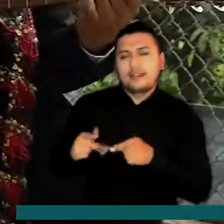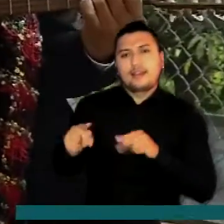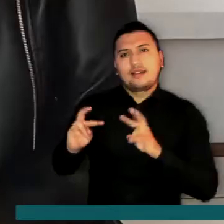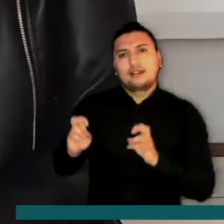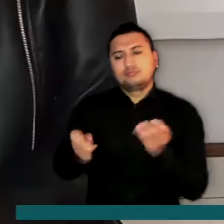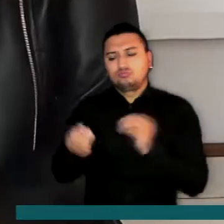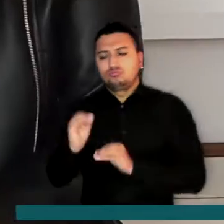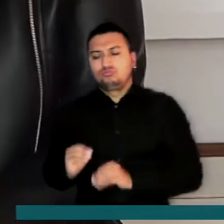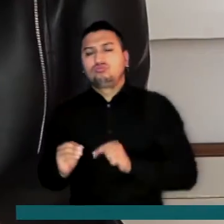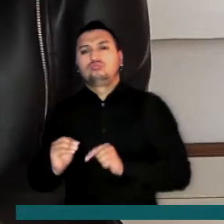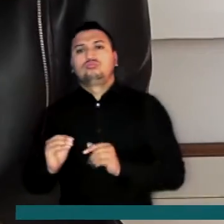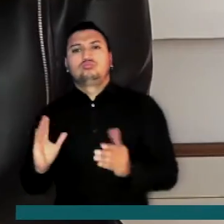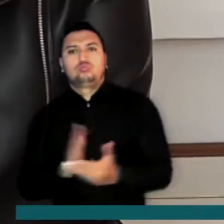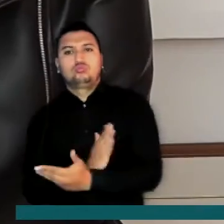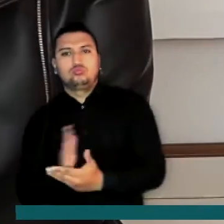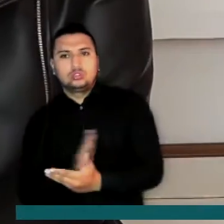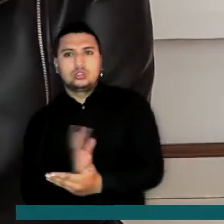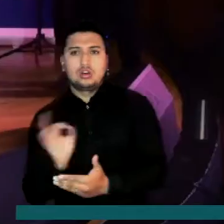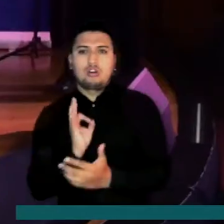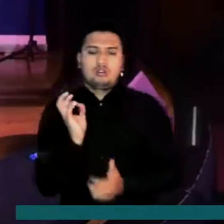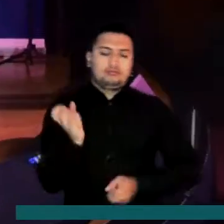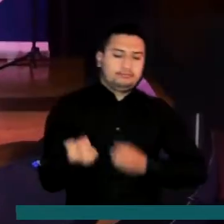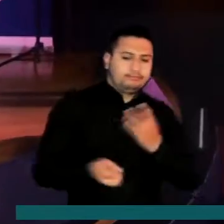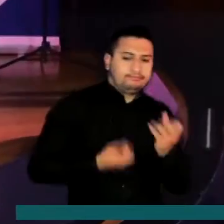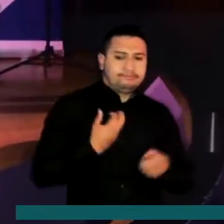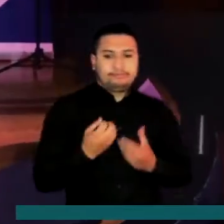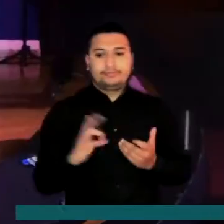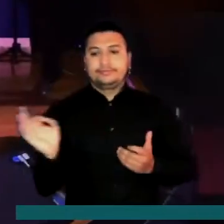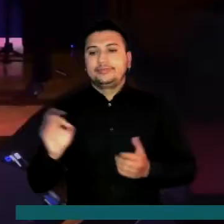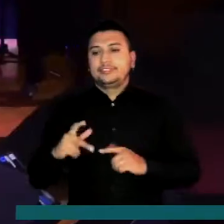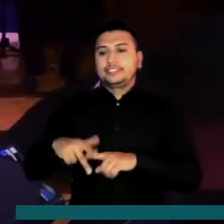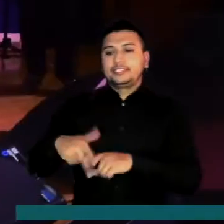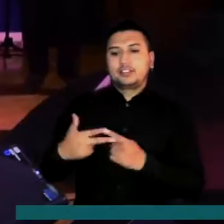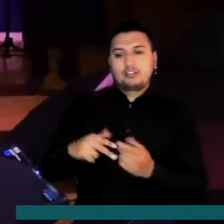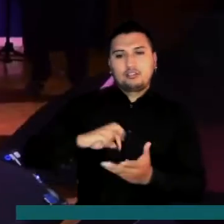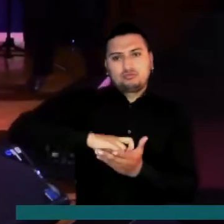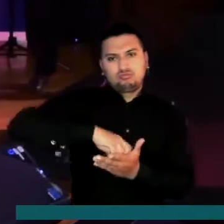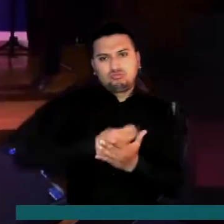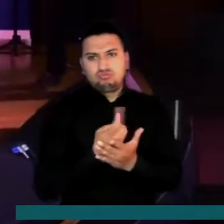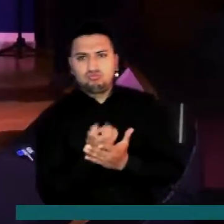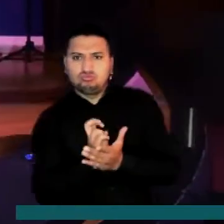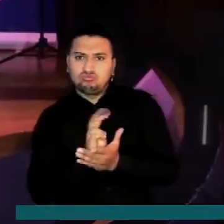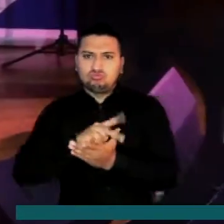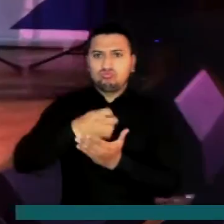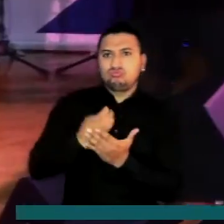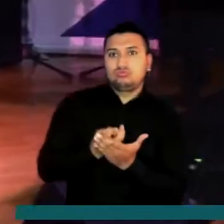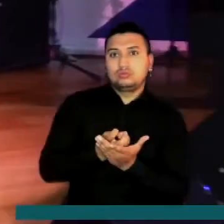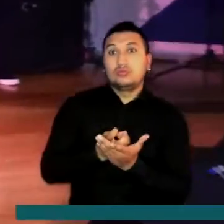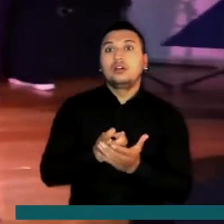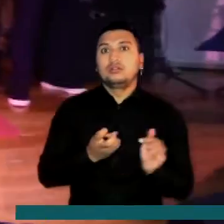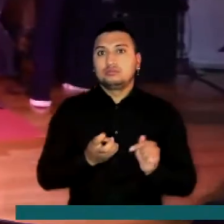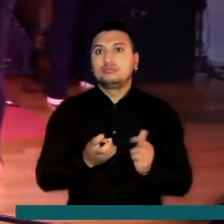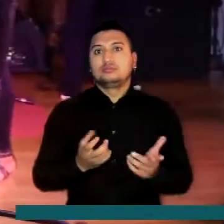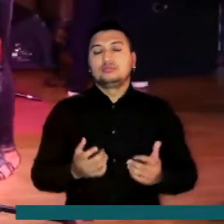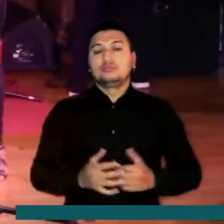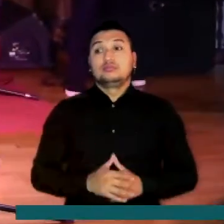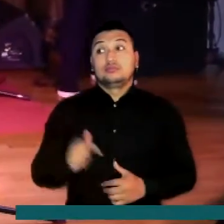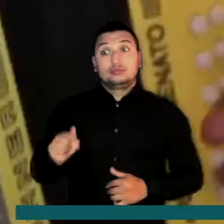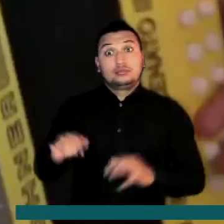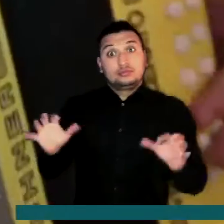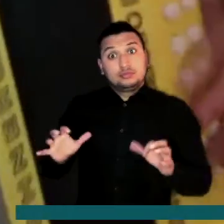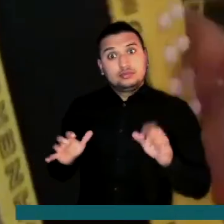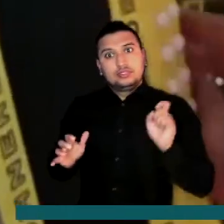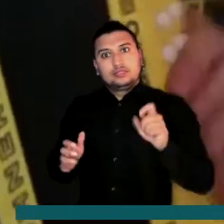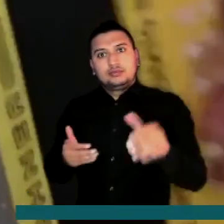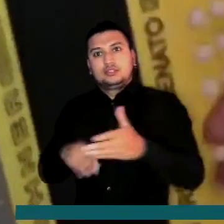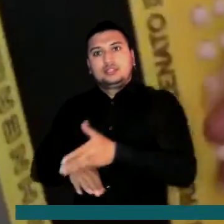improvisación, talleres de breakdance. Para participar de las actividades debes hacer una previa inscripción gratuita en la página